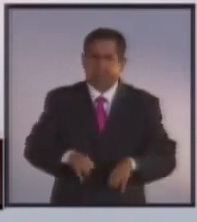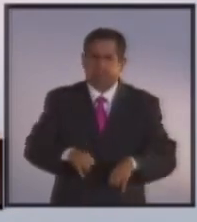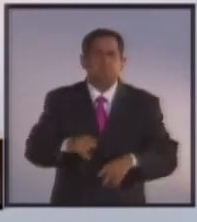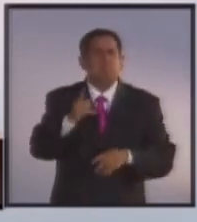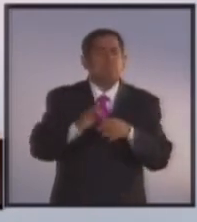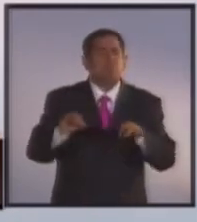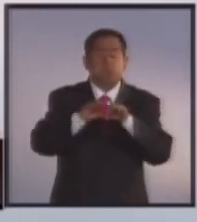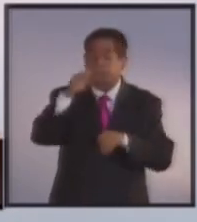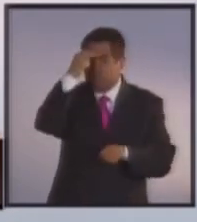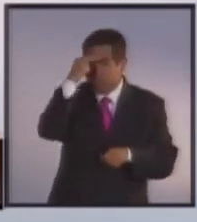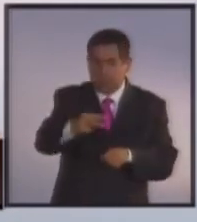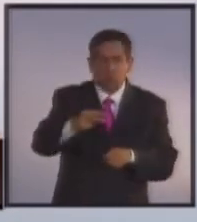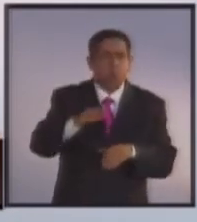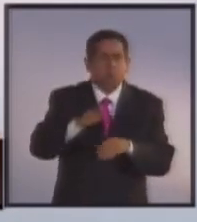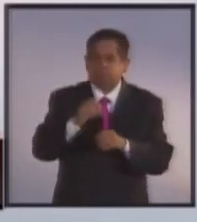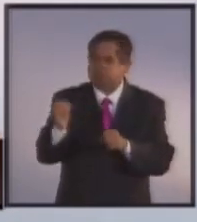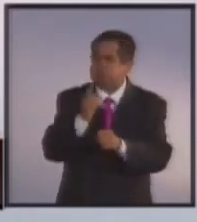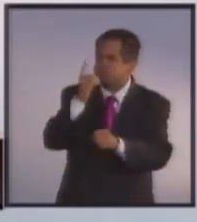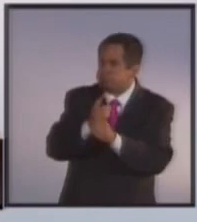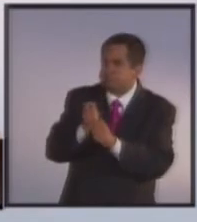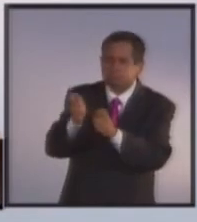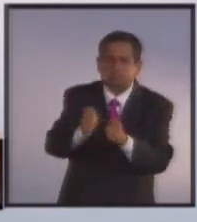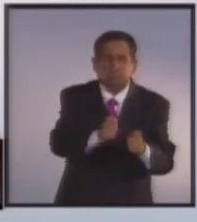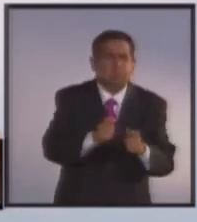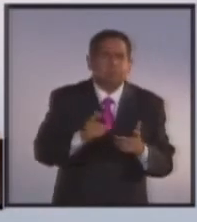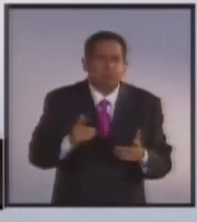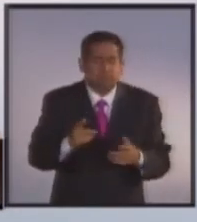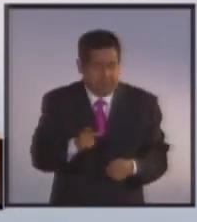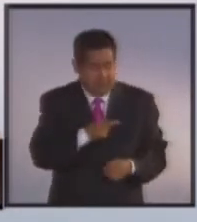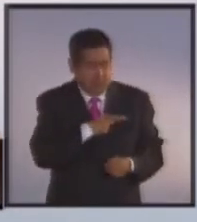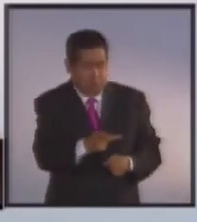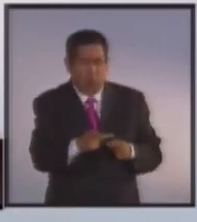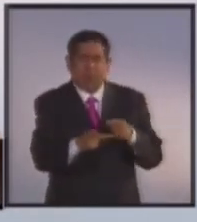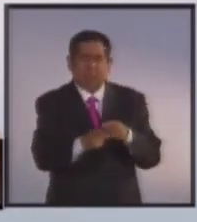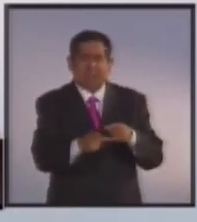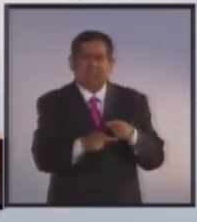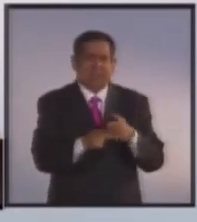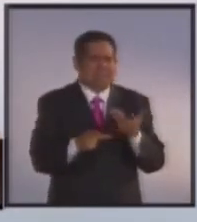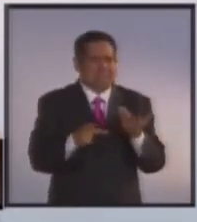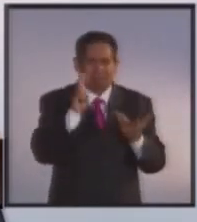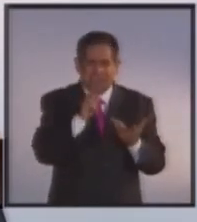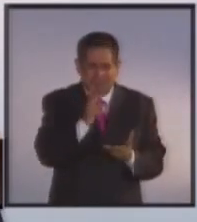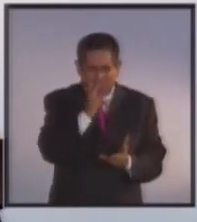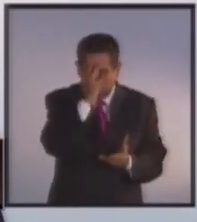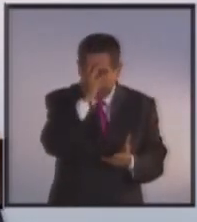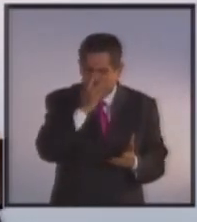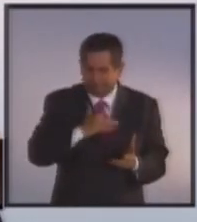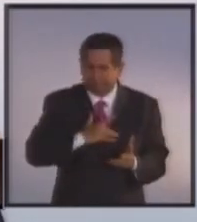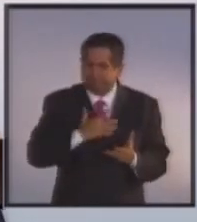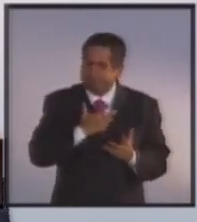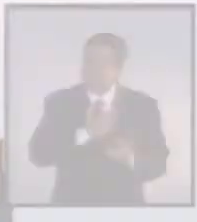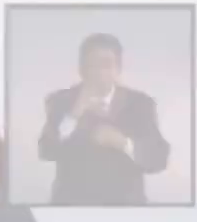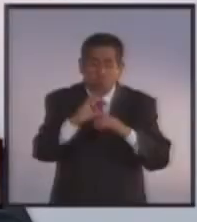realmente donde los mexicanos tengan mayores oportunidades. Porque es la pobreza, sin duda, el tema más indignante y lastimoso